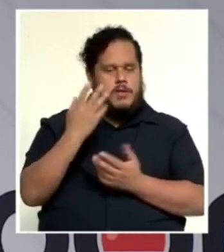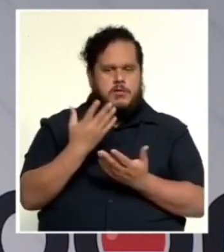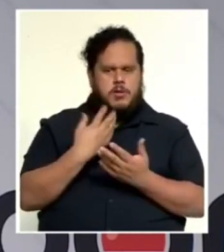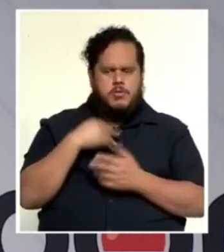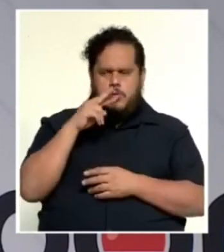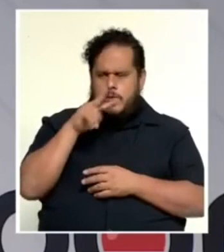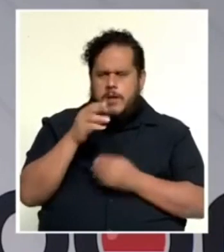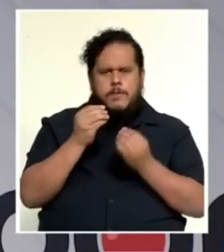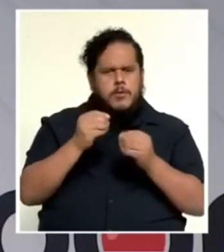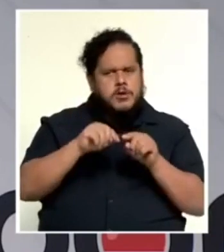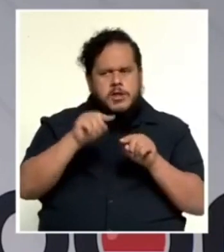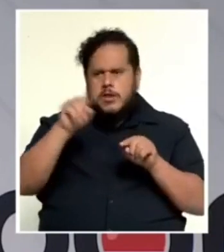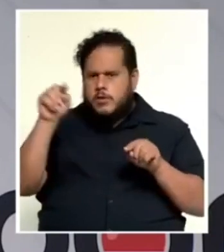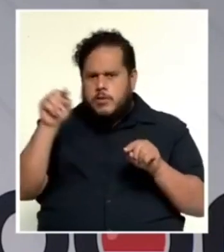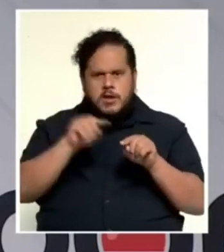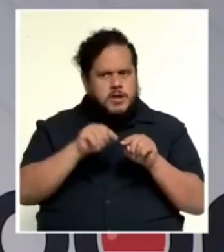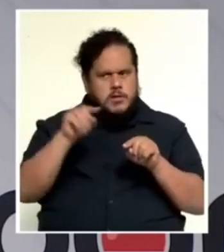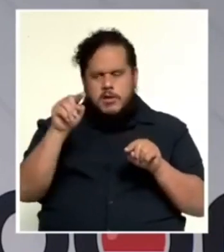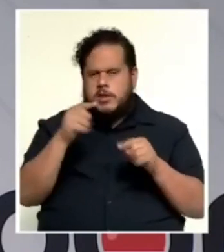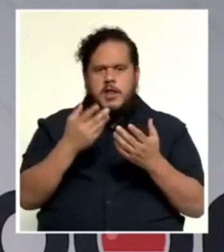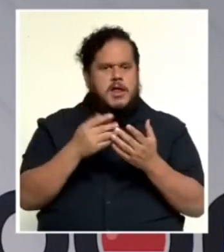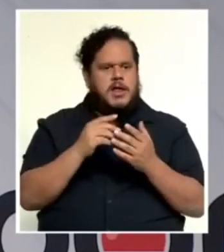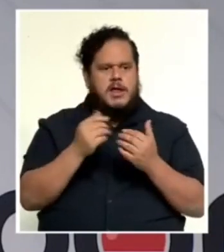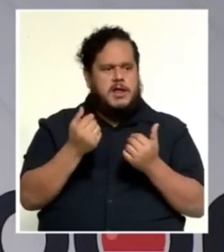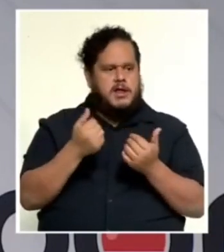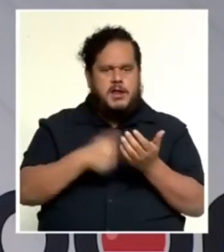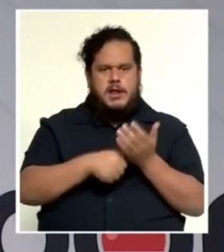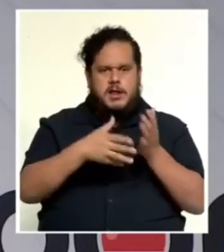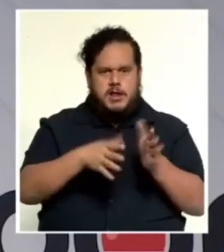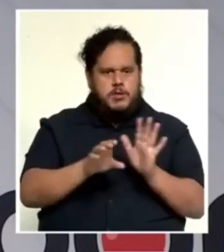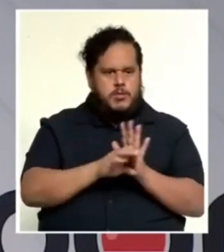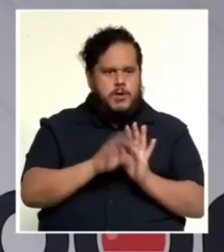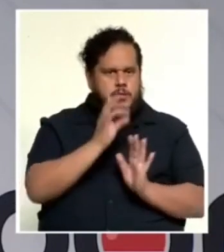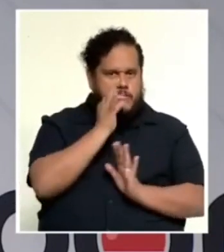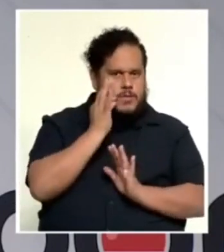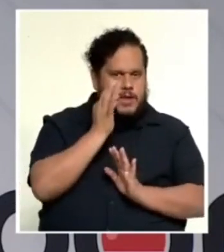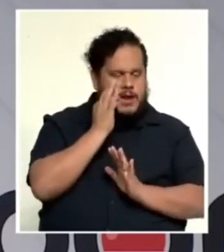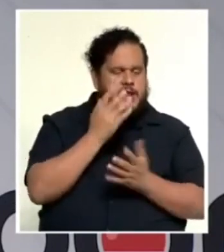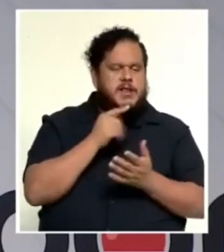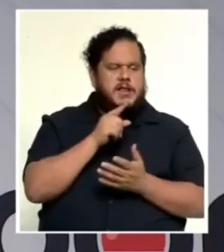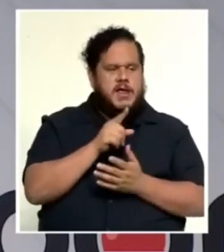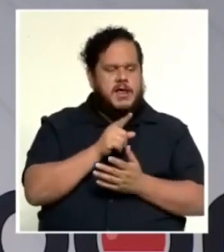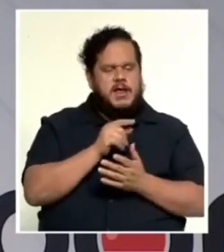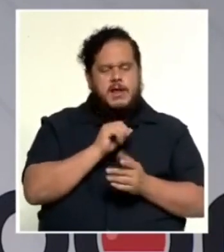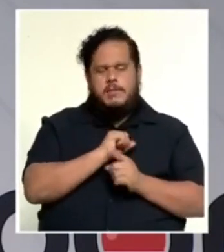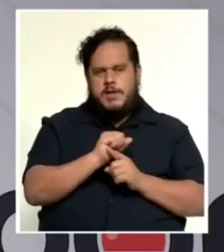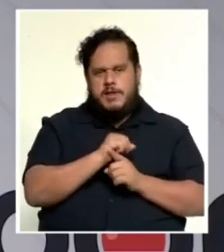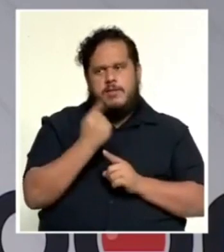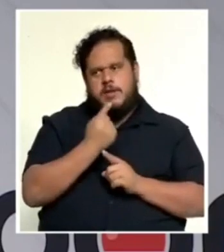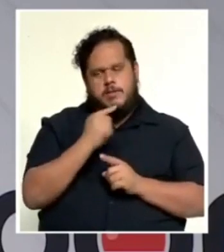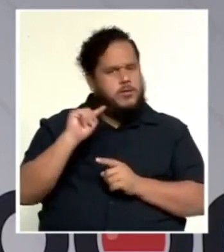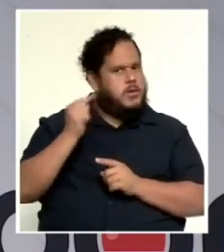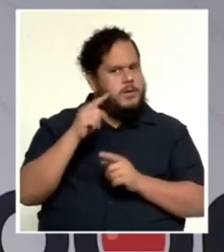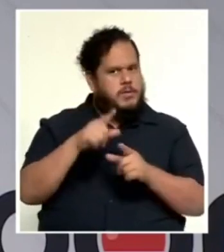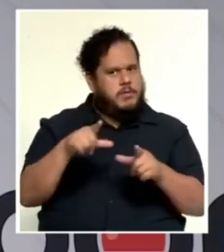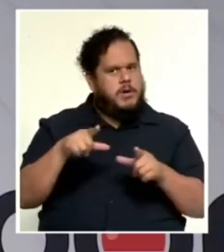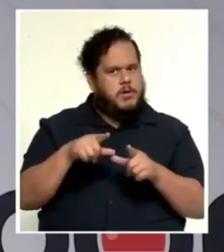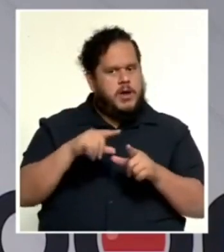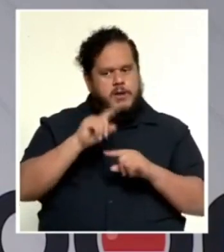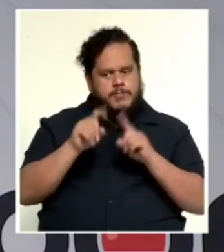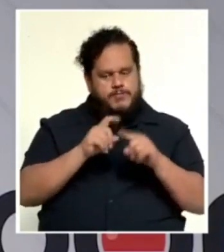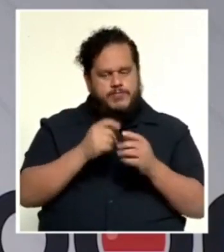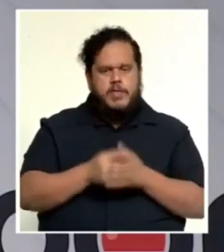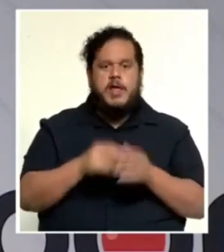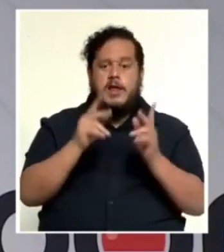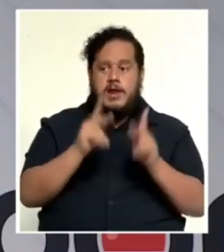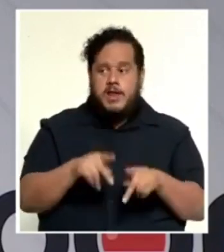posibilidad de un candidato que marcha en primer lugar, fue el caso de José María Figueres, que prácticamente estuvo siempre en el primer lugar de las encuestas,